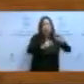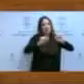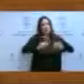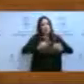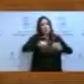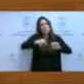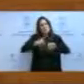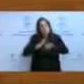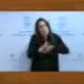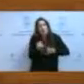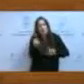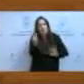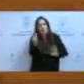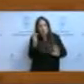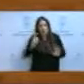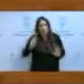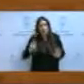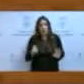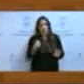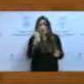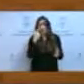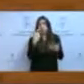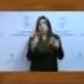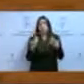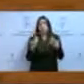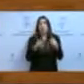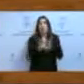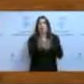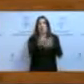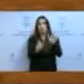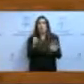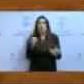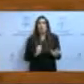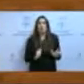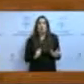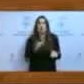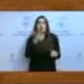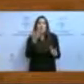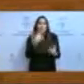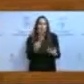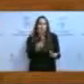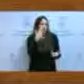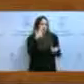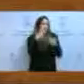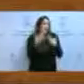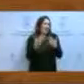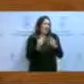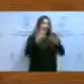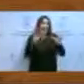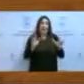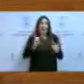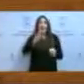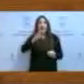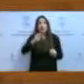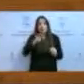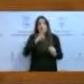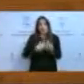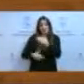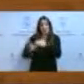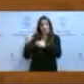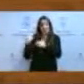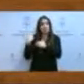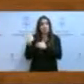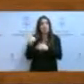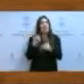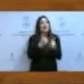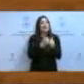una evidencia que hoy en día no tiene suficientes recursos humanos. Eso es una evidencia. El pasado 14 de septiembre, su